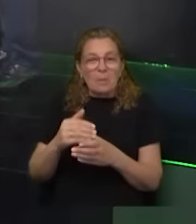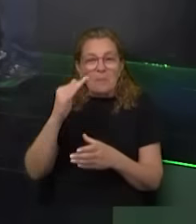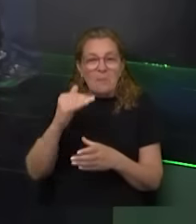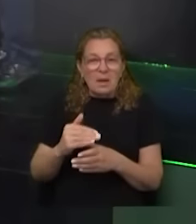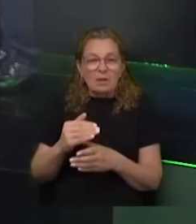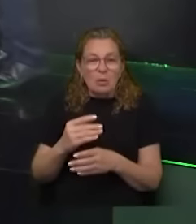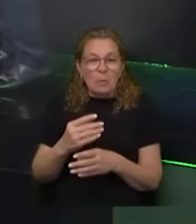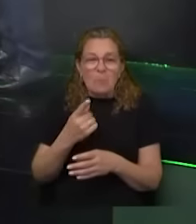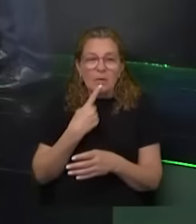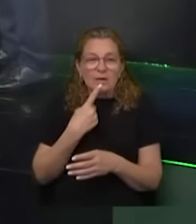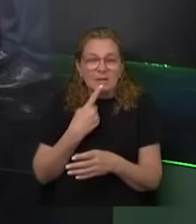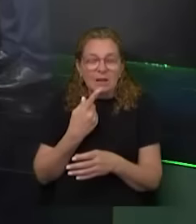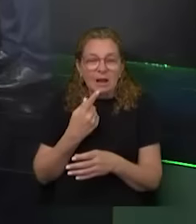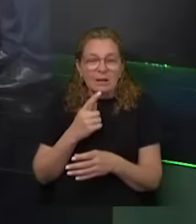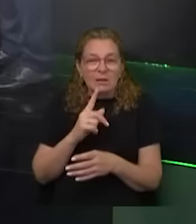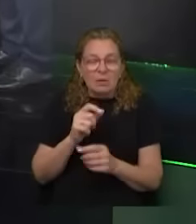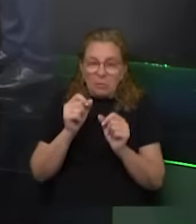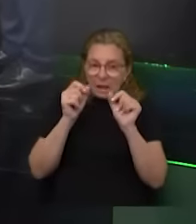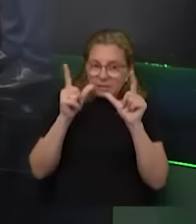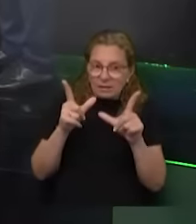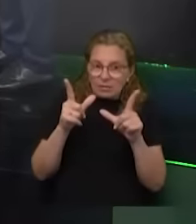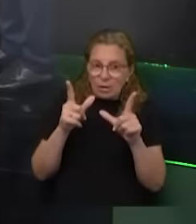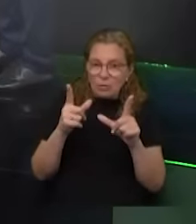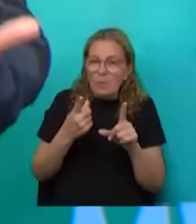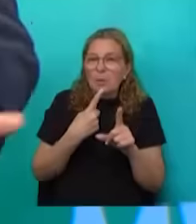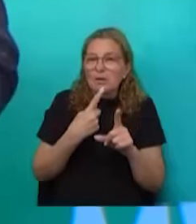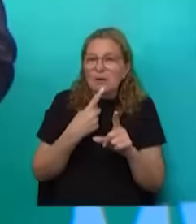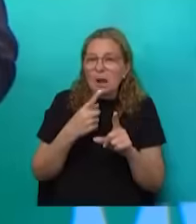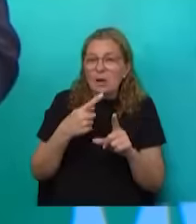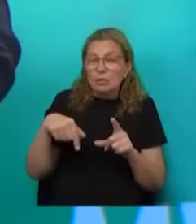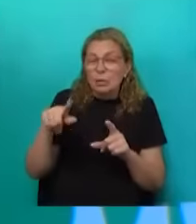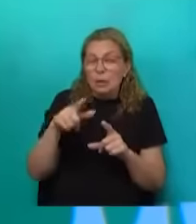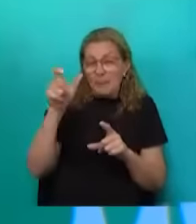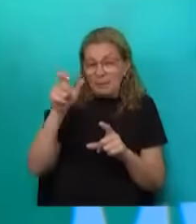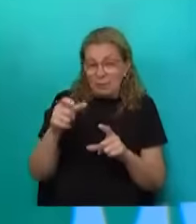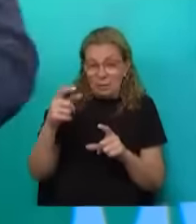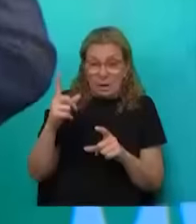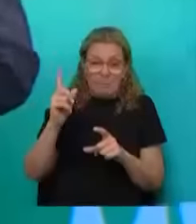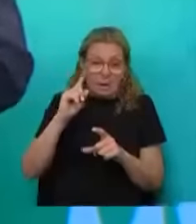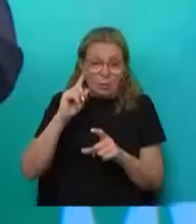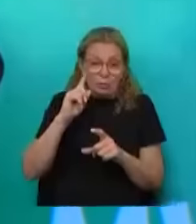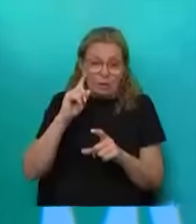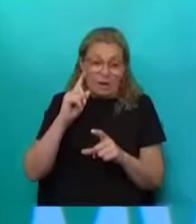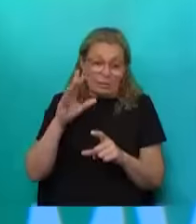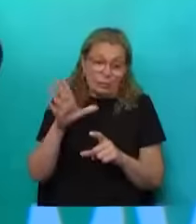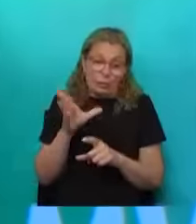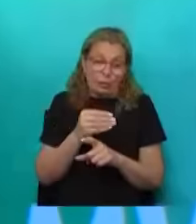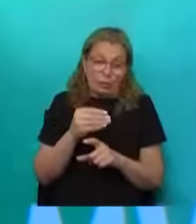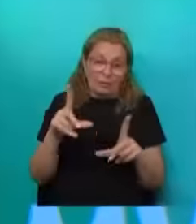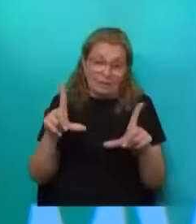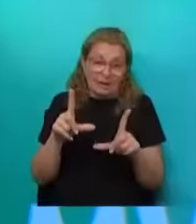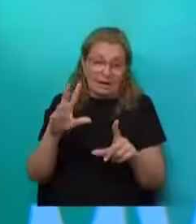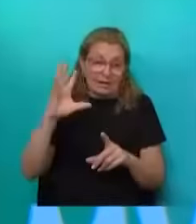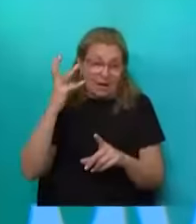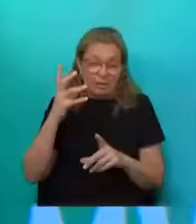politizados o proclives a seguir con atención las discusiones políticas porque la audiencia será alta por lo que dije la cadena garantiza un piso muy